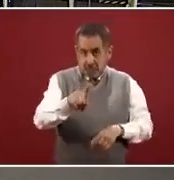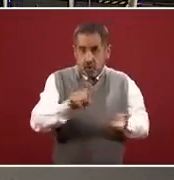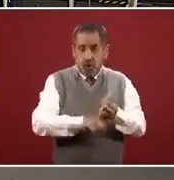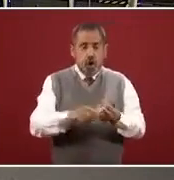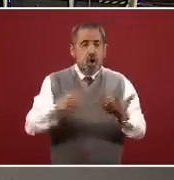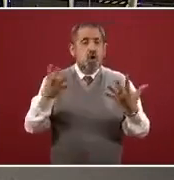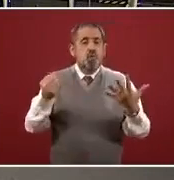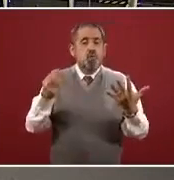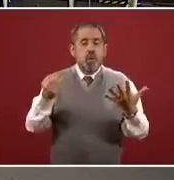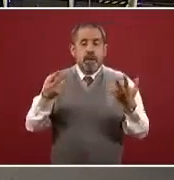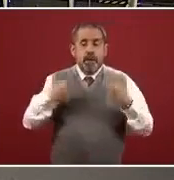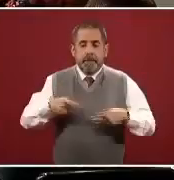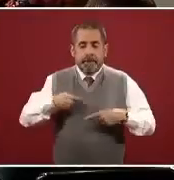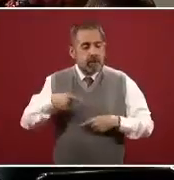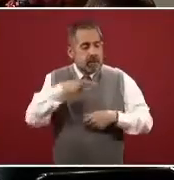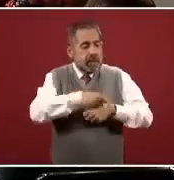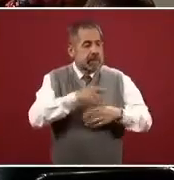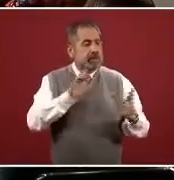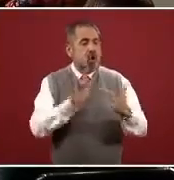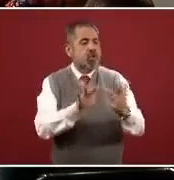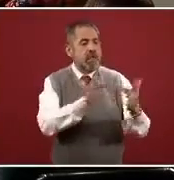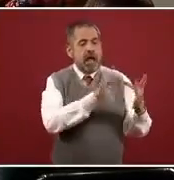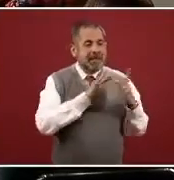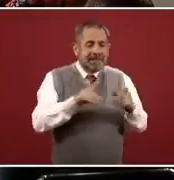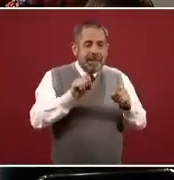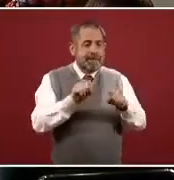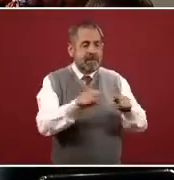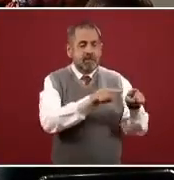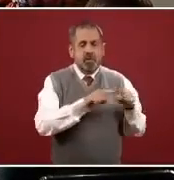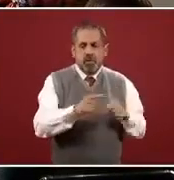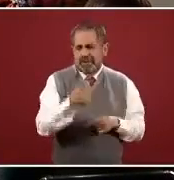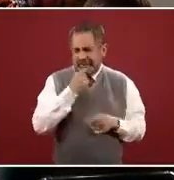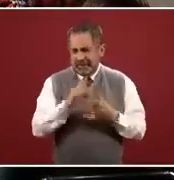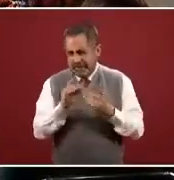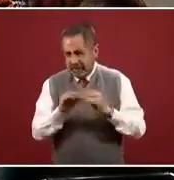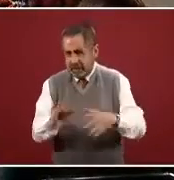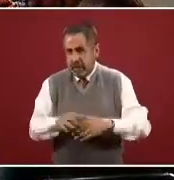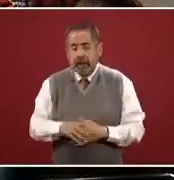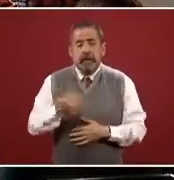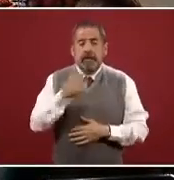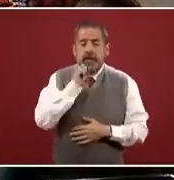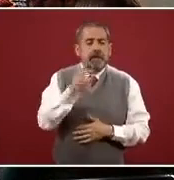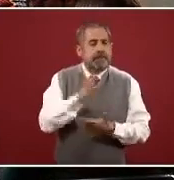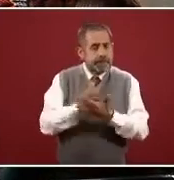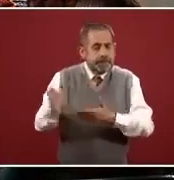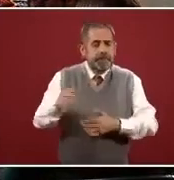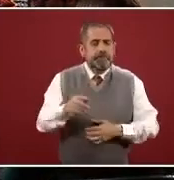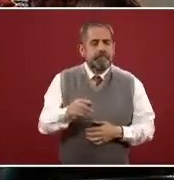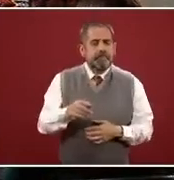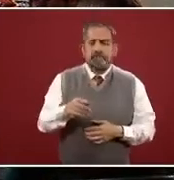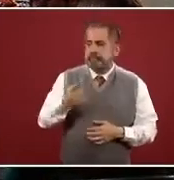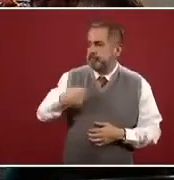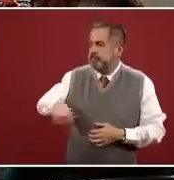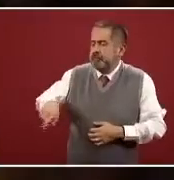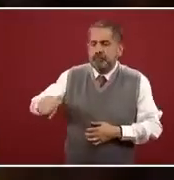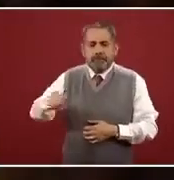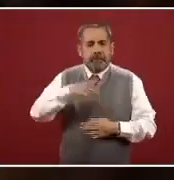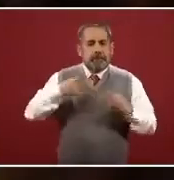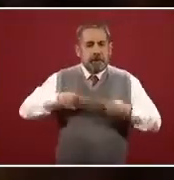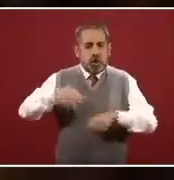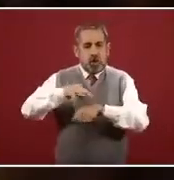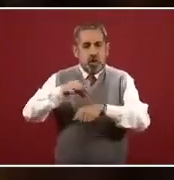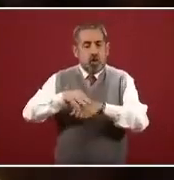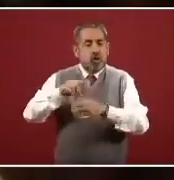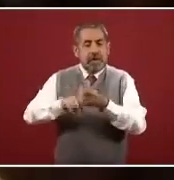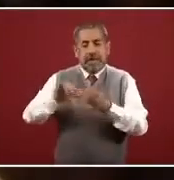fueron los contactos? Si me podría aclarar eso. Y la otra es, parte de las demandas hoy del personal médico del INER